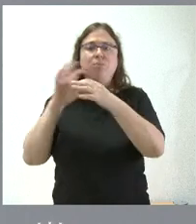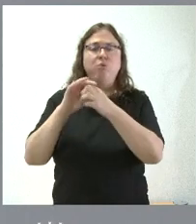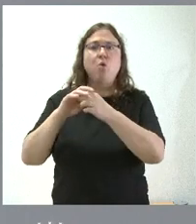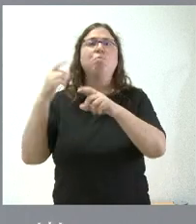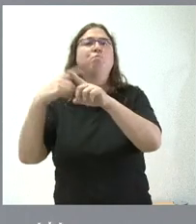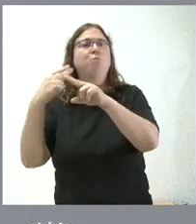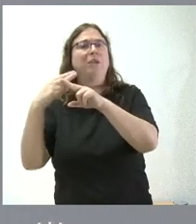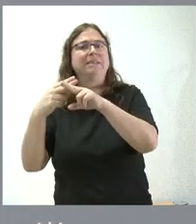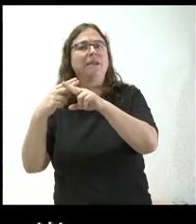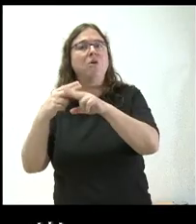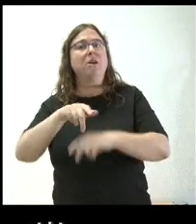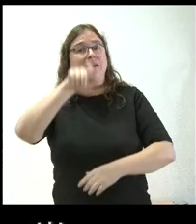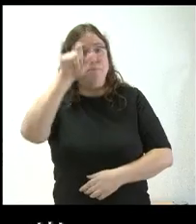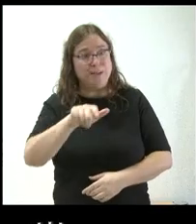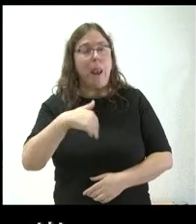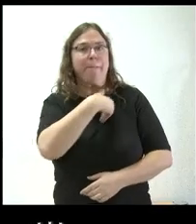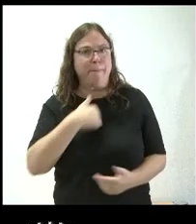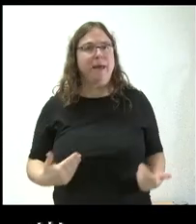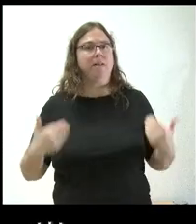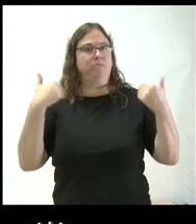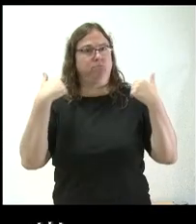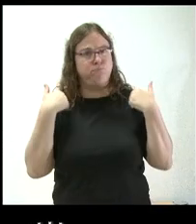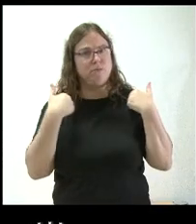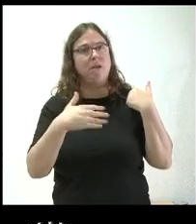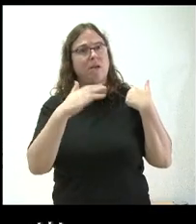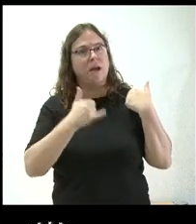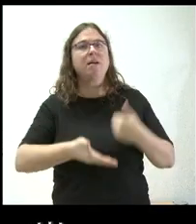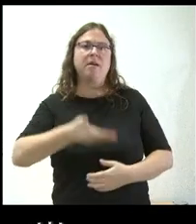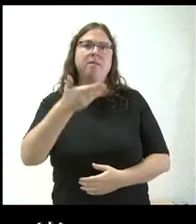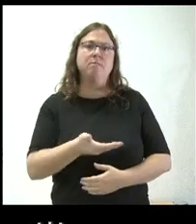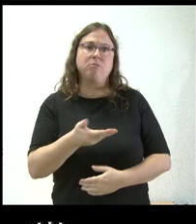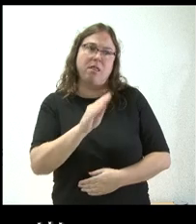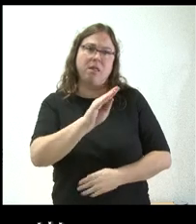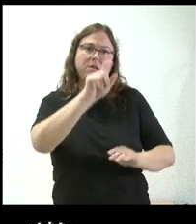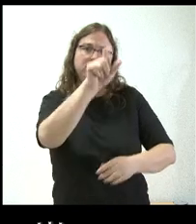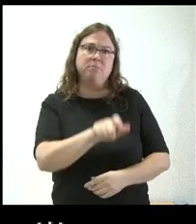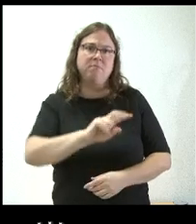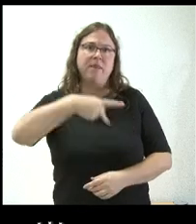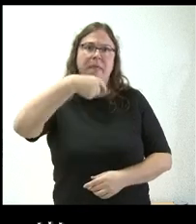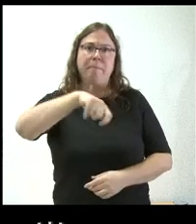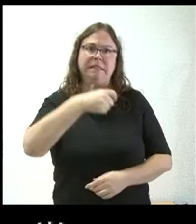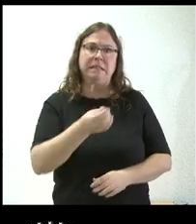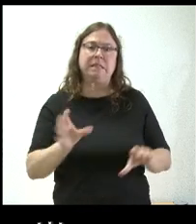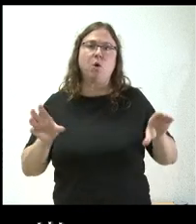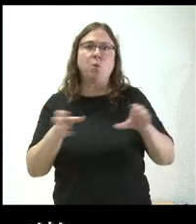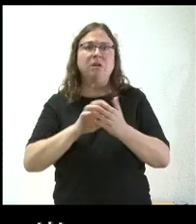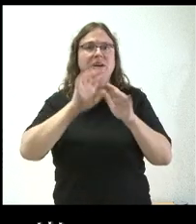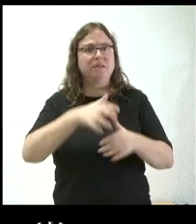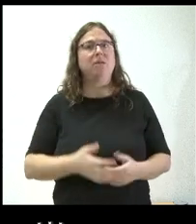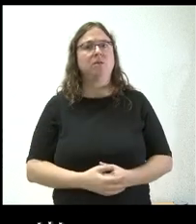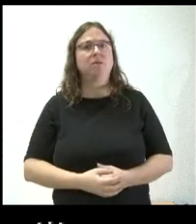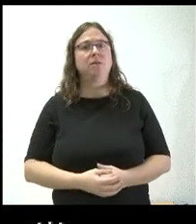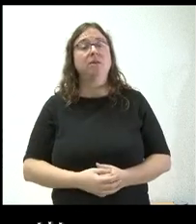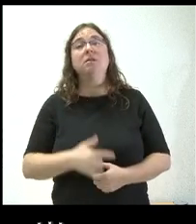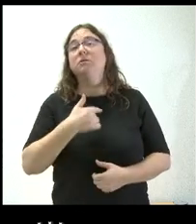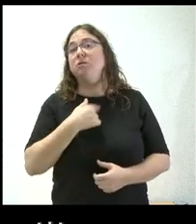político lo que una persona que tiene un cargo institucional de la importancia que que es la vicepresidencia Bueno